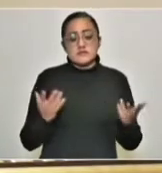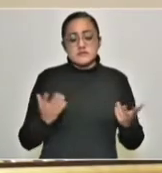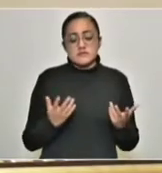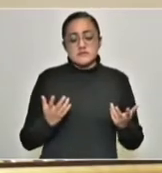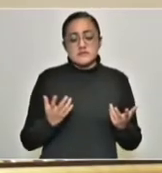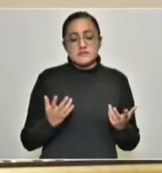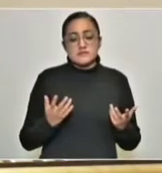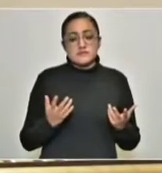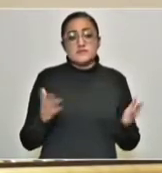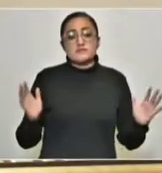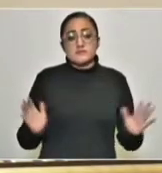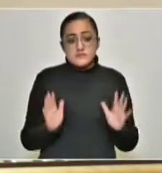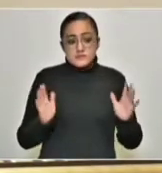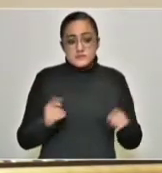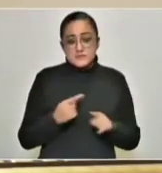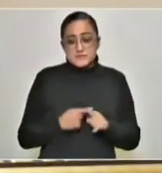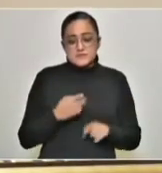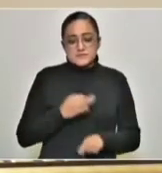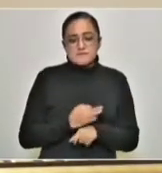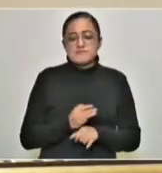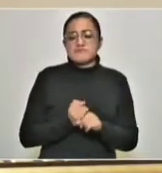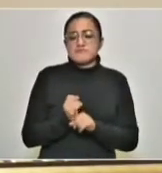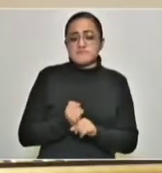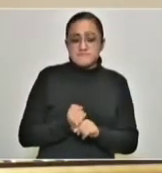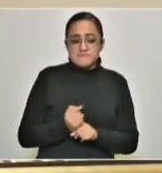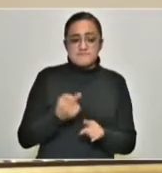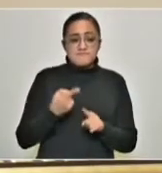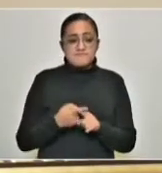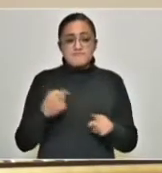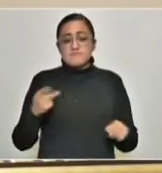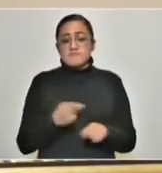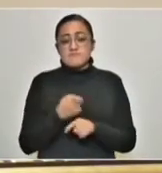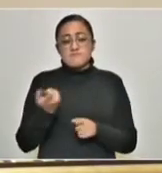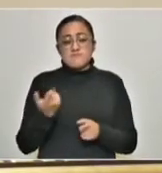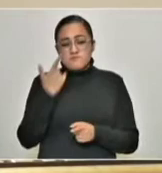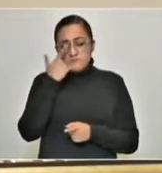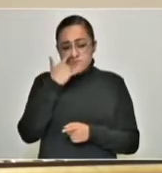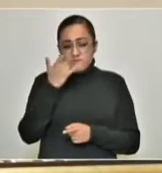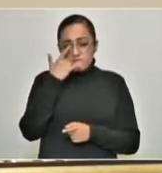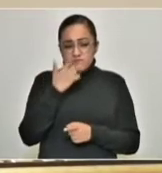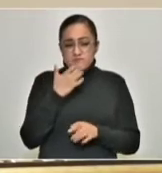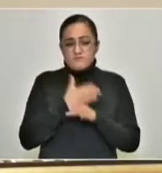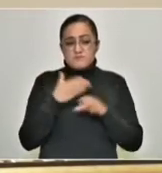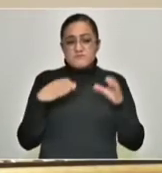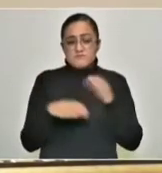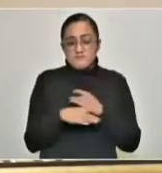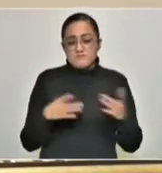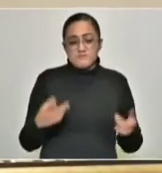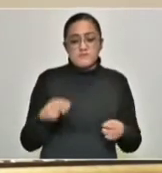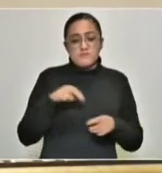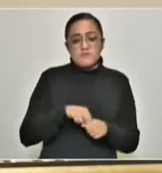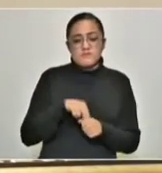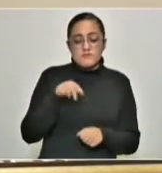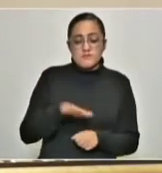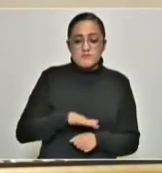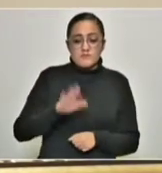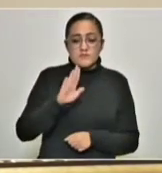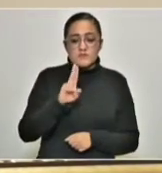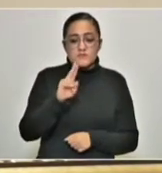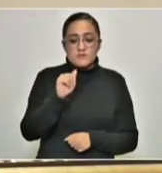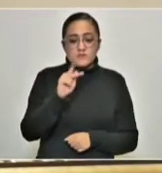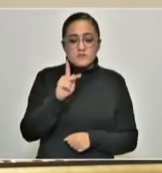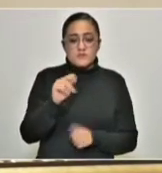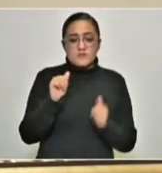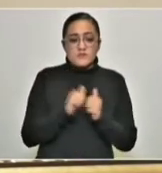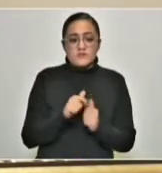lo que se estaba promoviendo, la investigación de situaciones irregulares en la UAP, tenía que